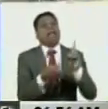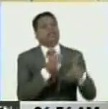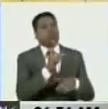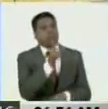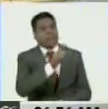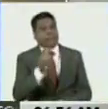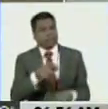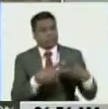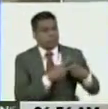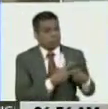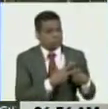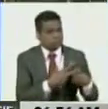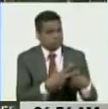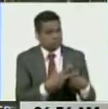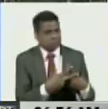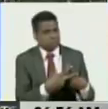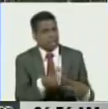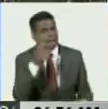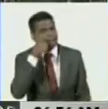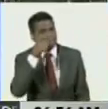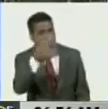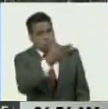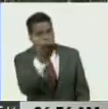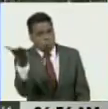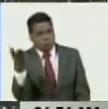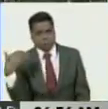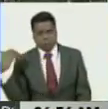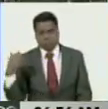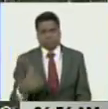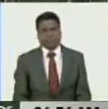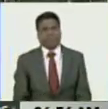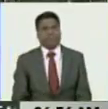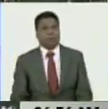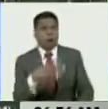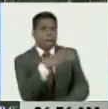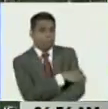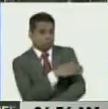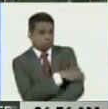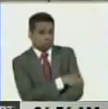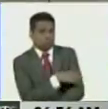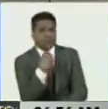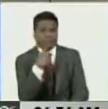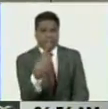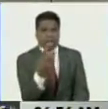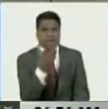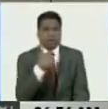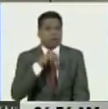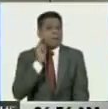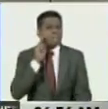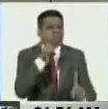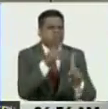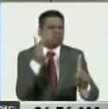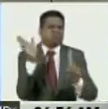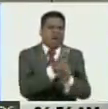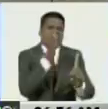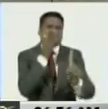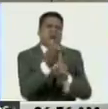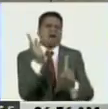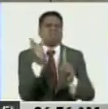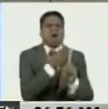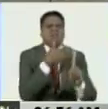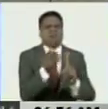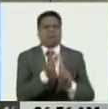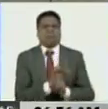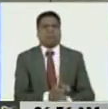de Voluntad Popular fueron direccionados contra nuestro personal, de